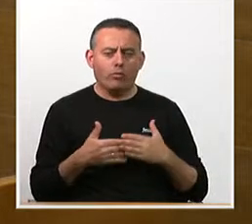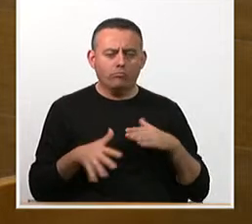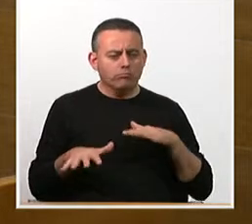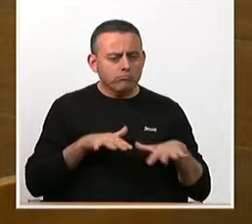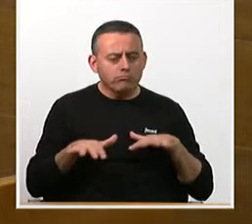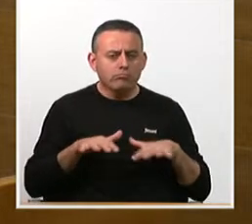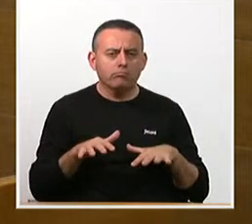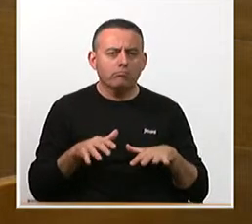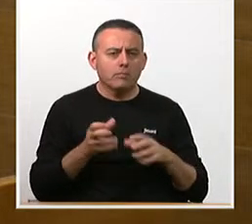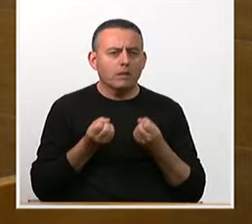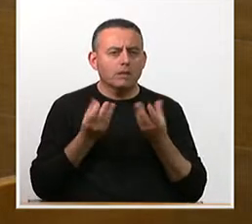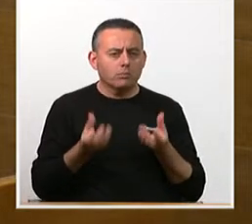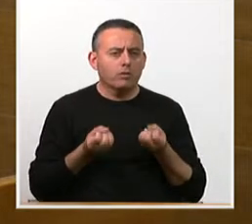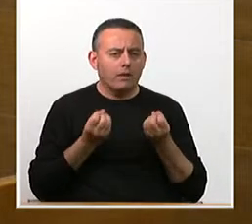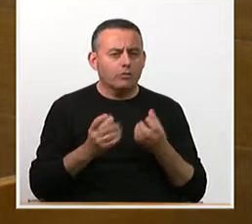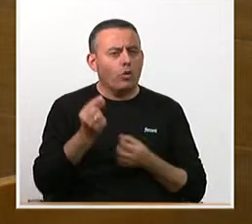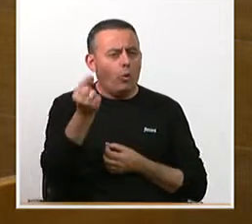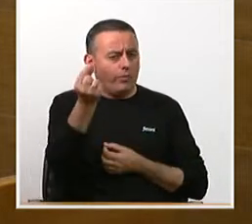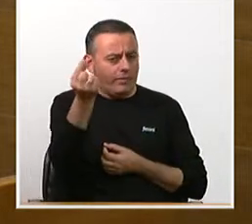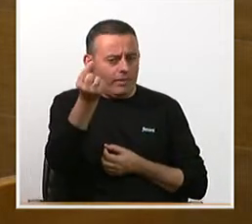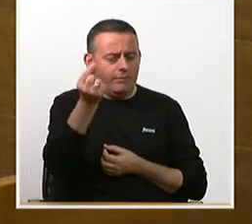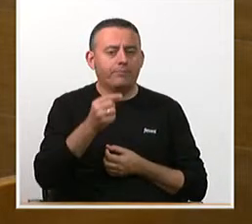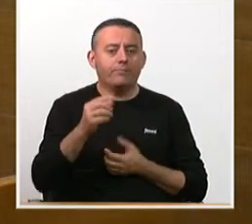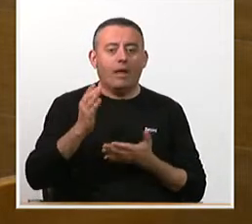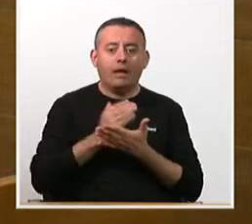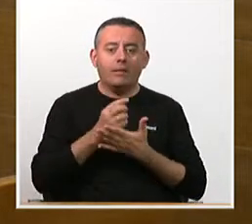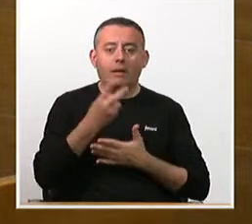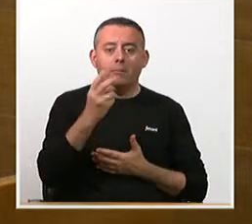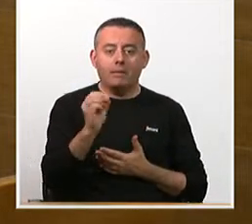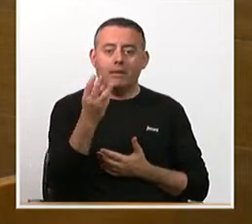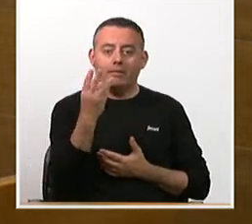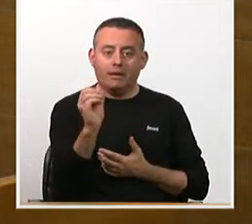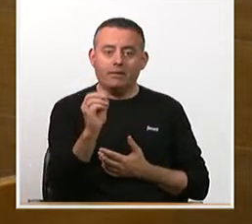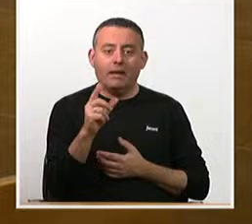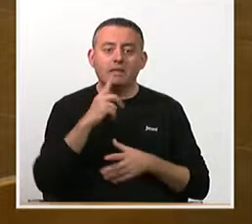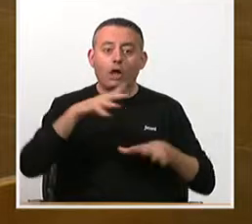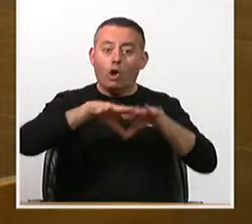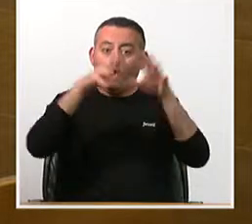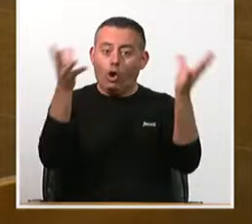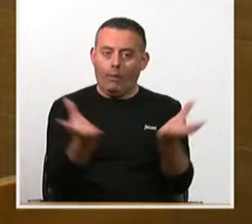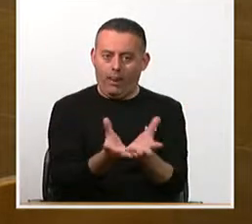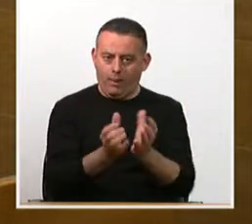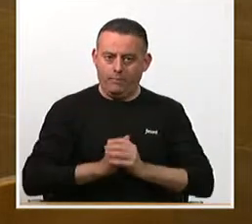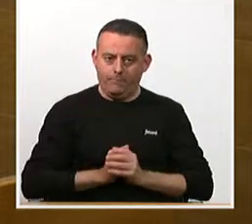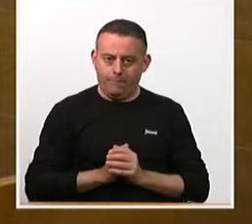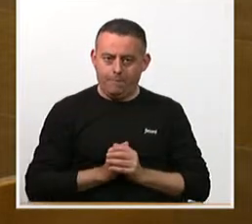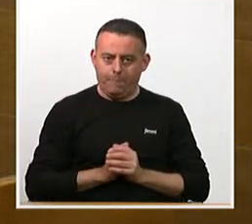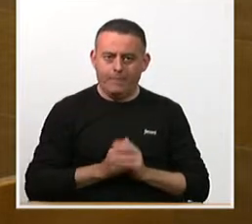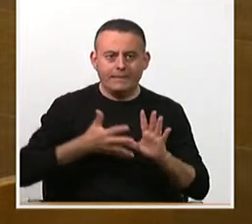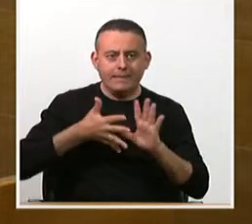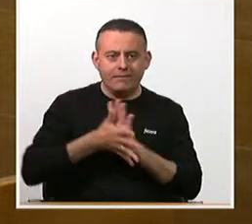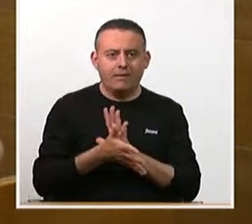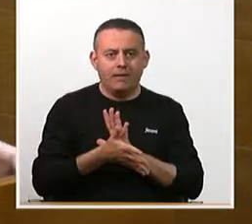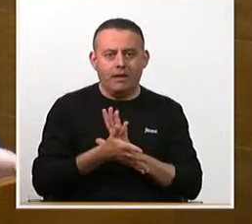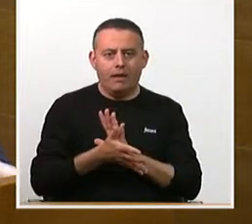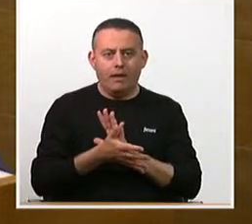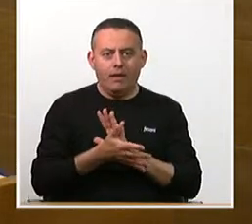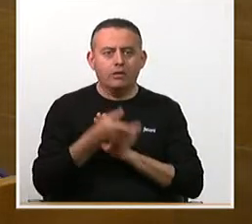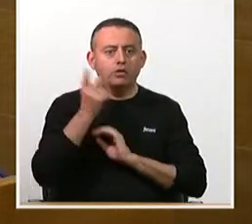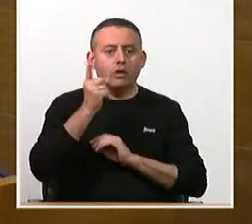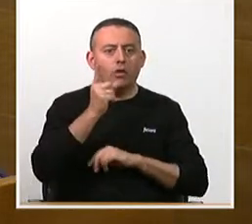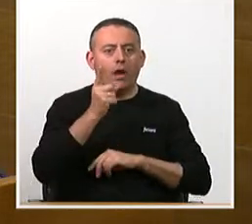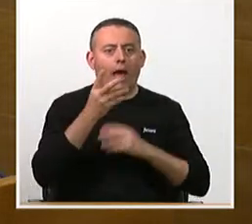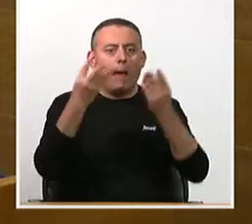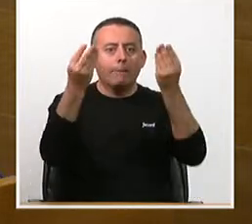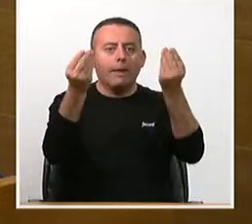exponiendo simplemente observación la agenda 2030 es global por tanto no solo se centra en cuestiones ambientales